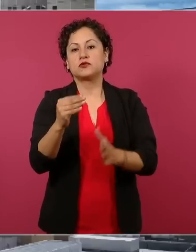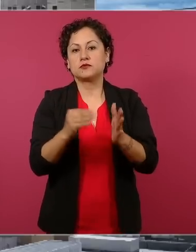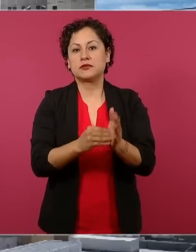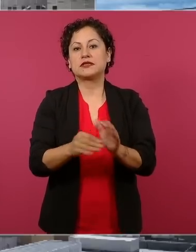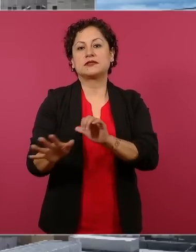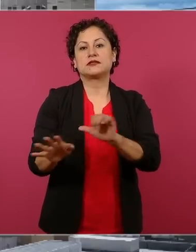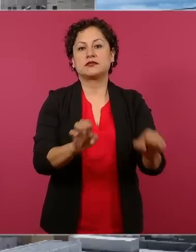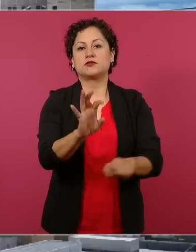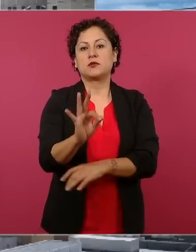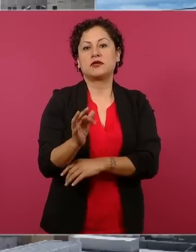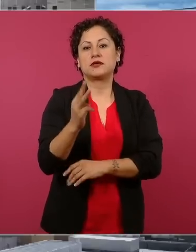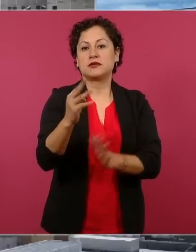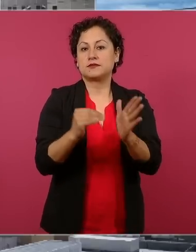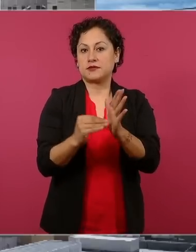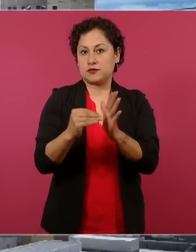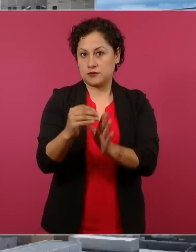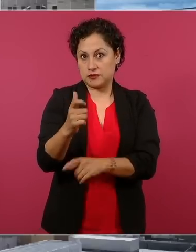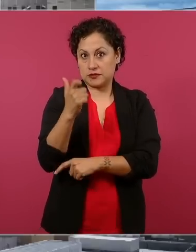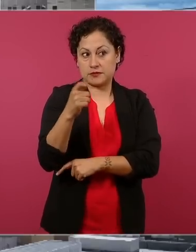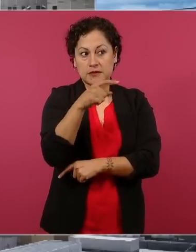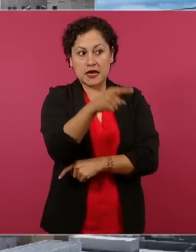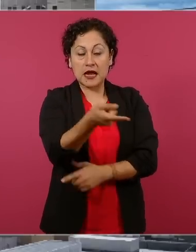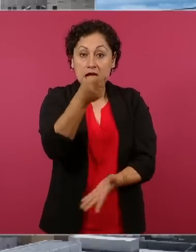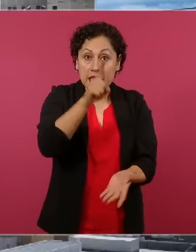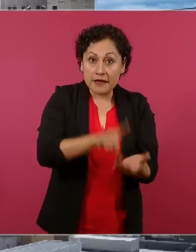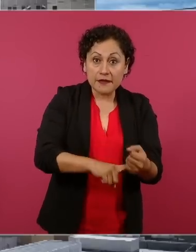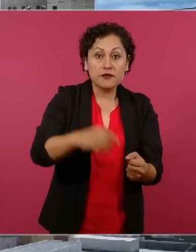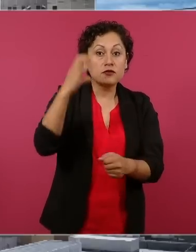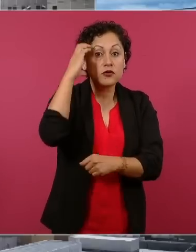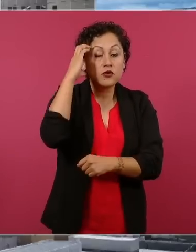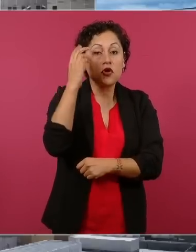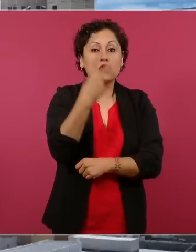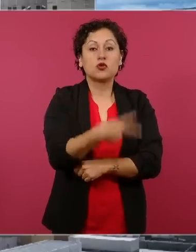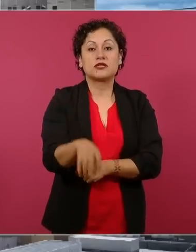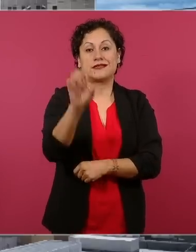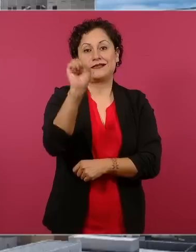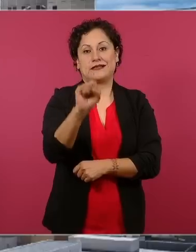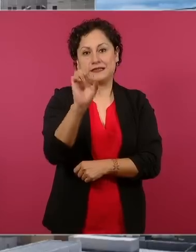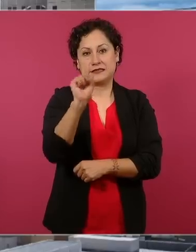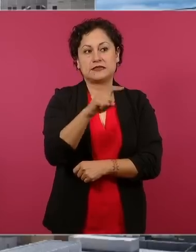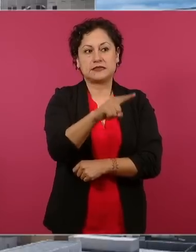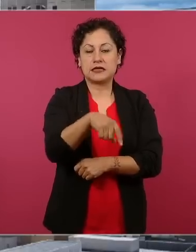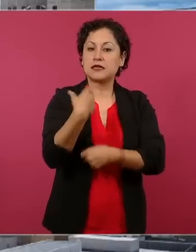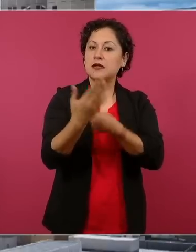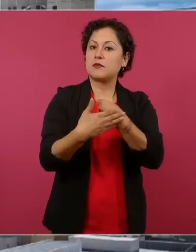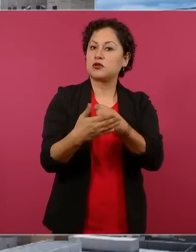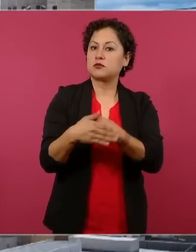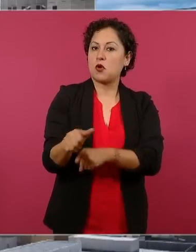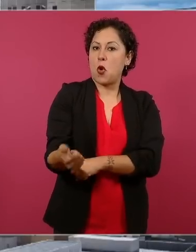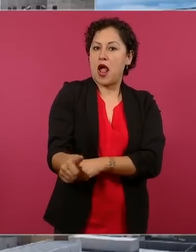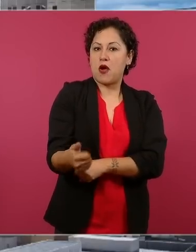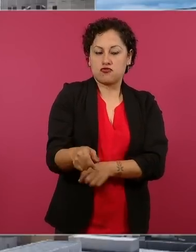pesos. Es un hospital que tendrá 260 camas y que se pone en operación en agosto,